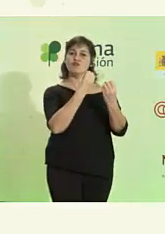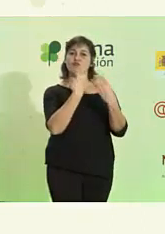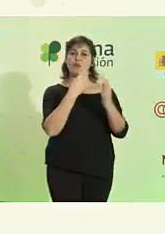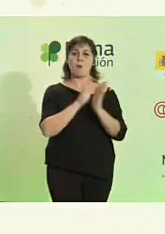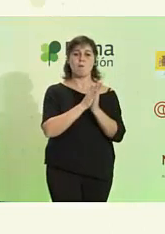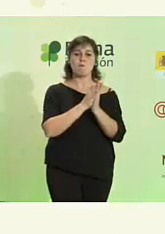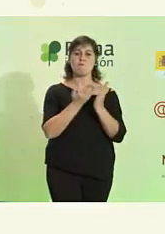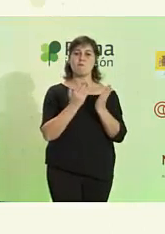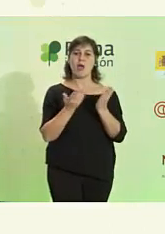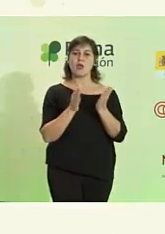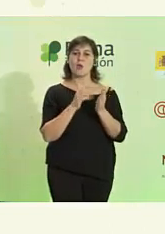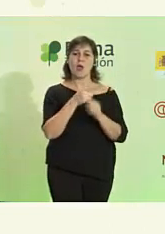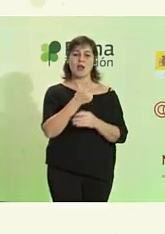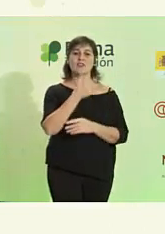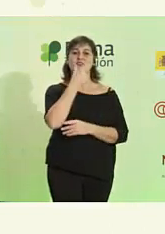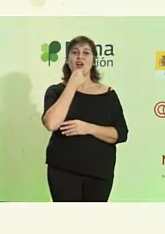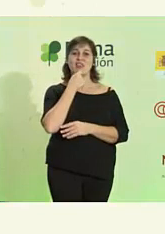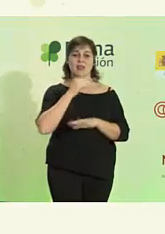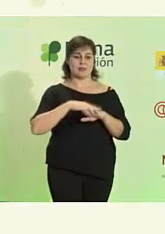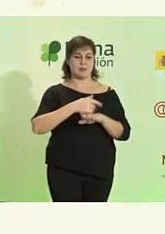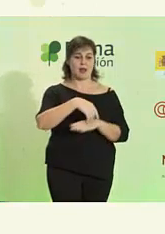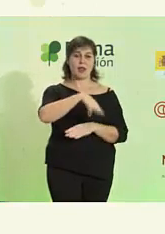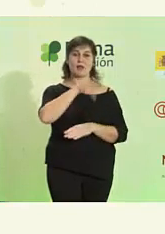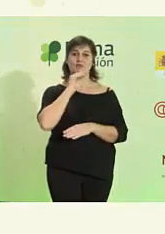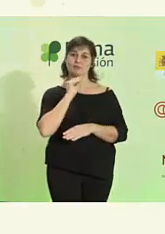leer y comprender.